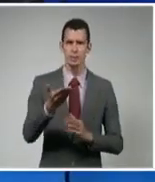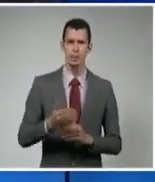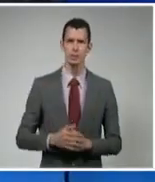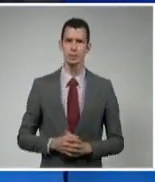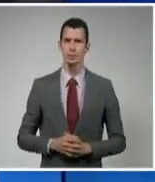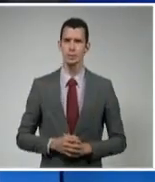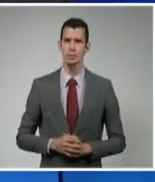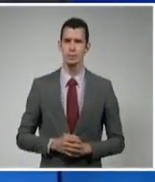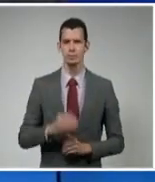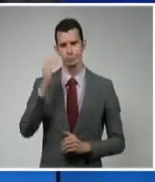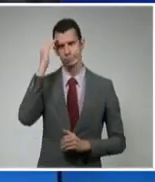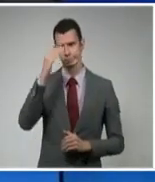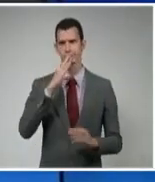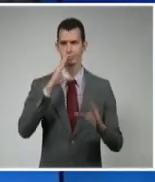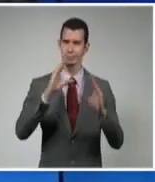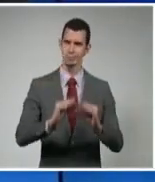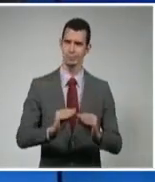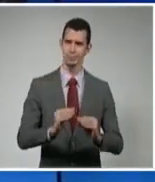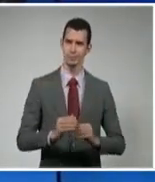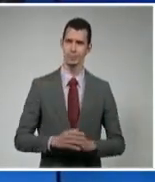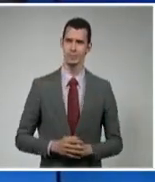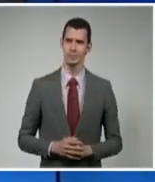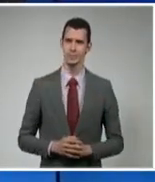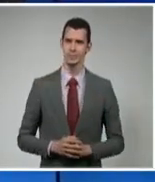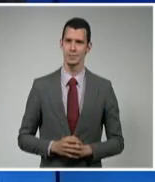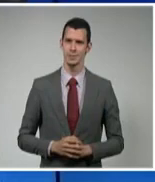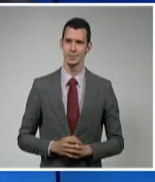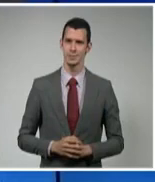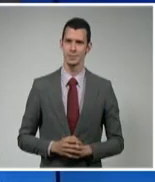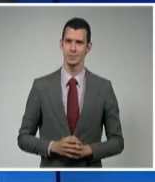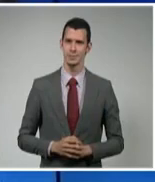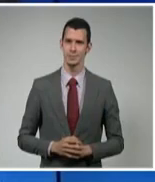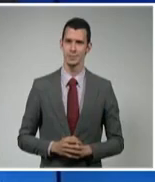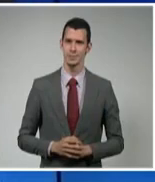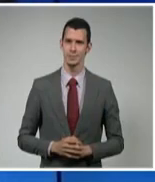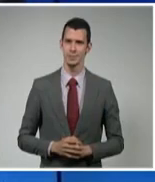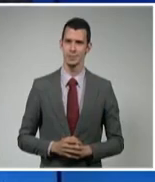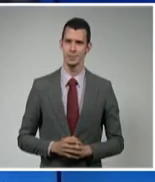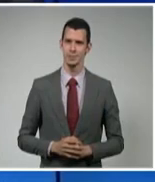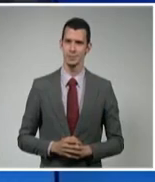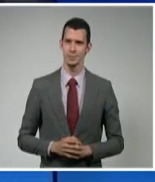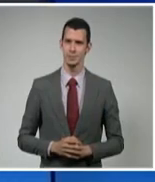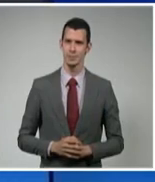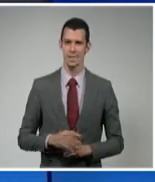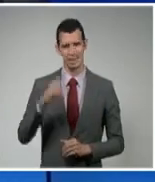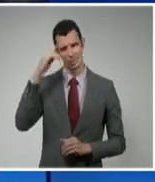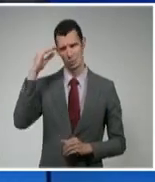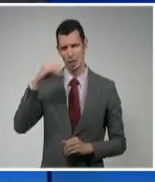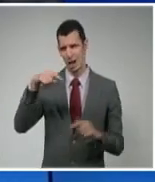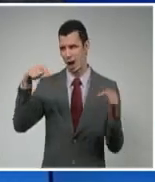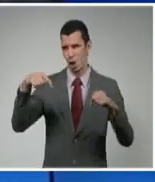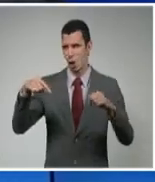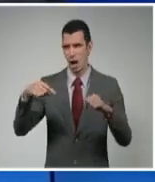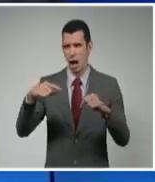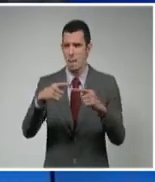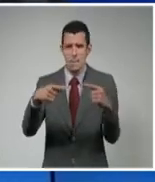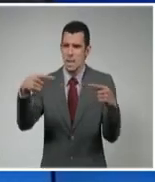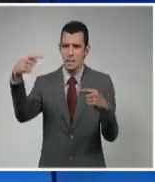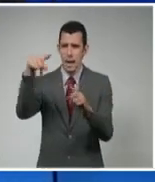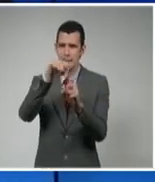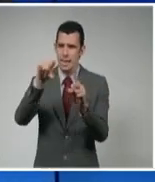Saludos, buenas noches. Mientras la mayor parte del pueblo se sigue enfrentando a la COVID-19 con un esfuerzo sin